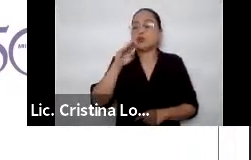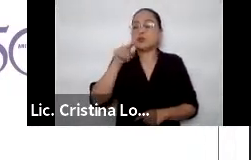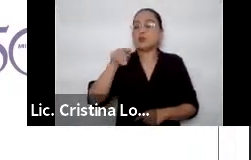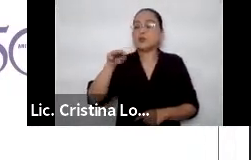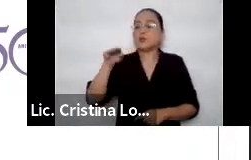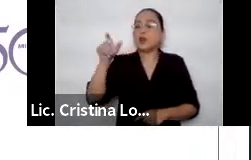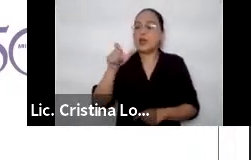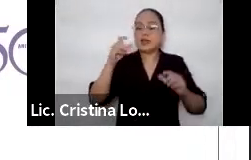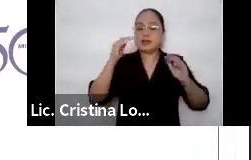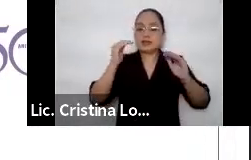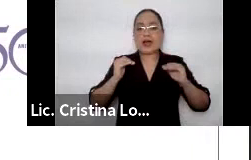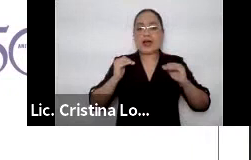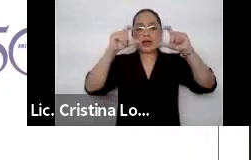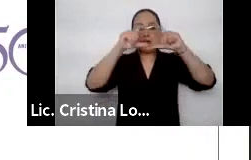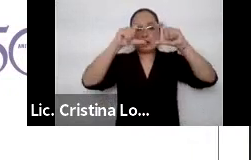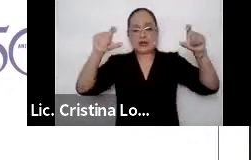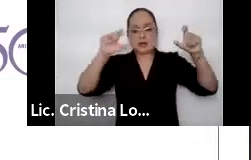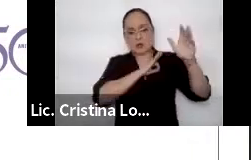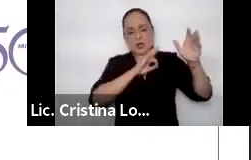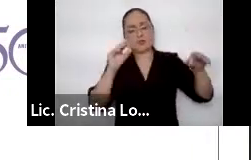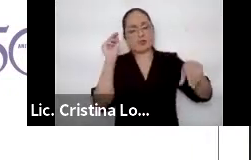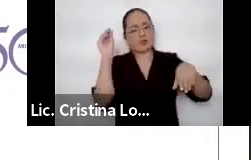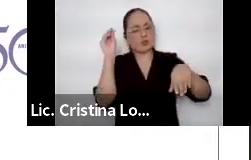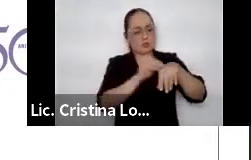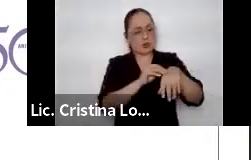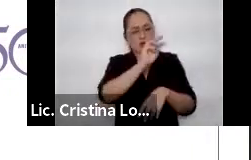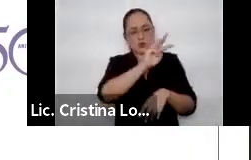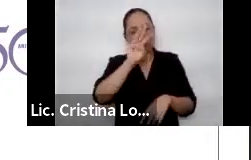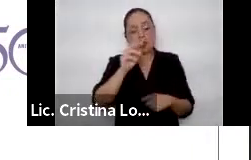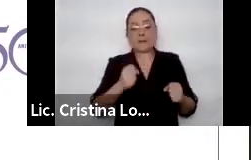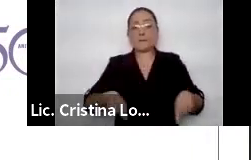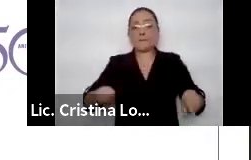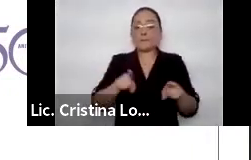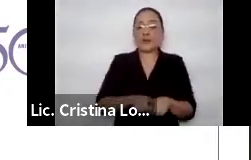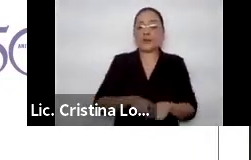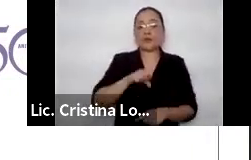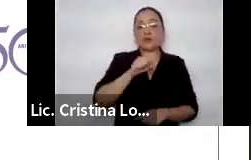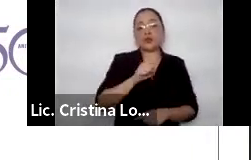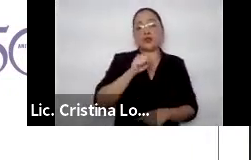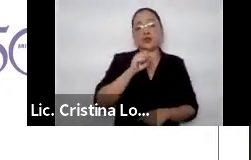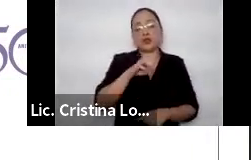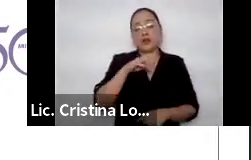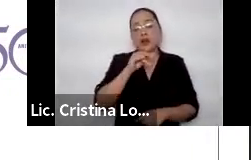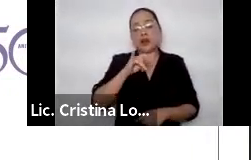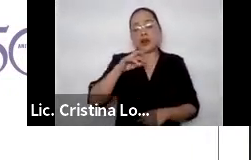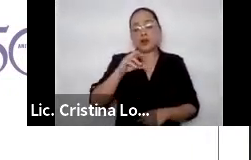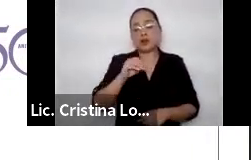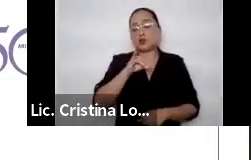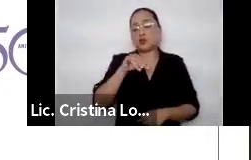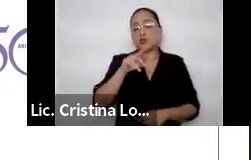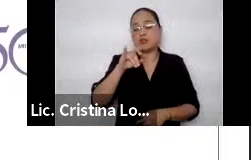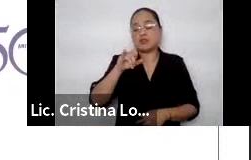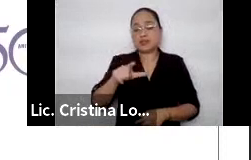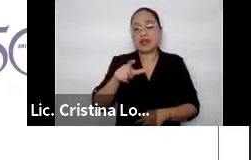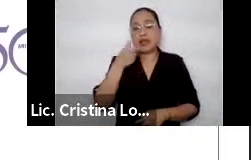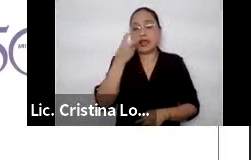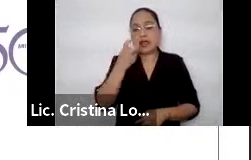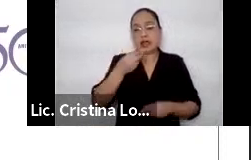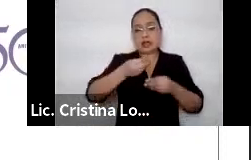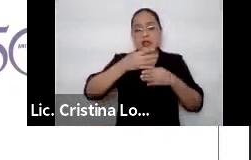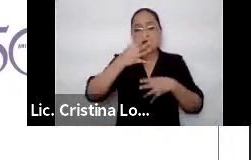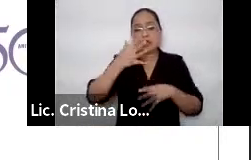https://egaceta.scjn.gov.mx. También podemos ingresar a través de la página del Semanario Judicial dando clic en el cuarto apartado